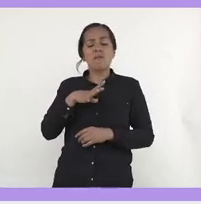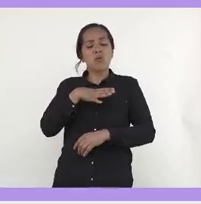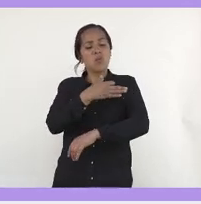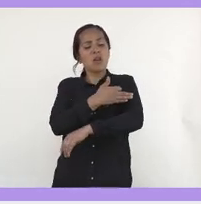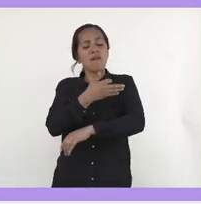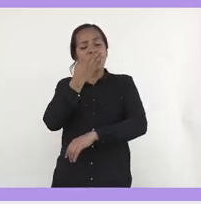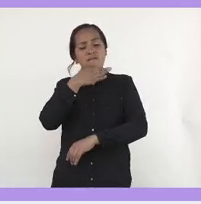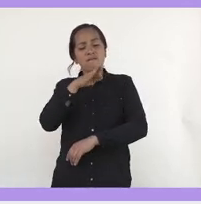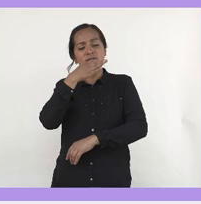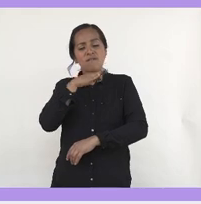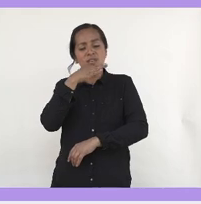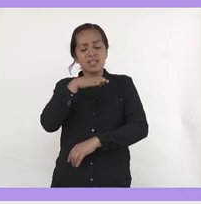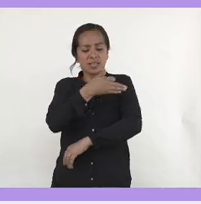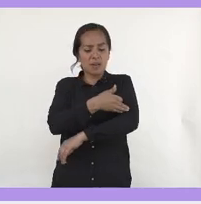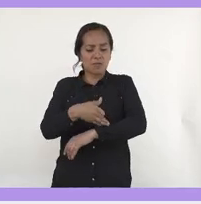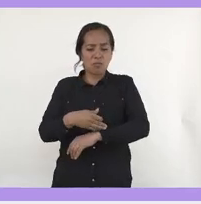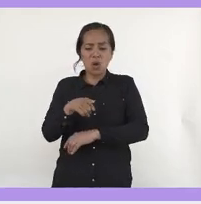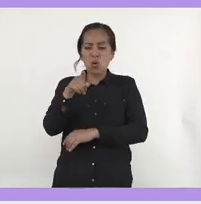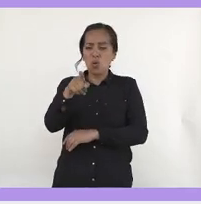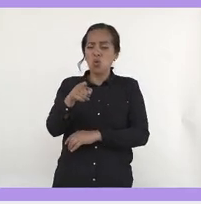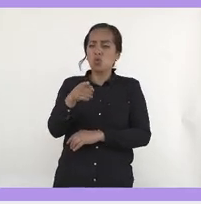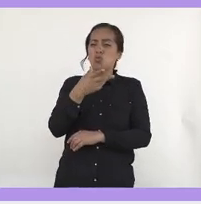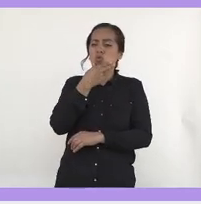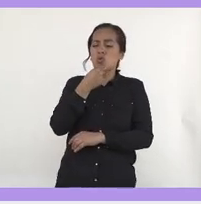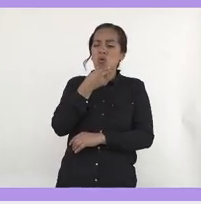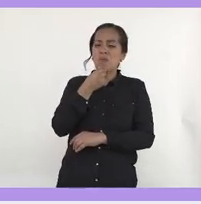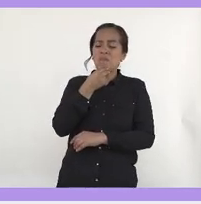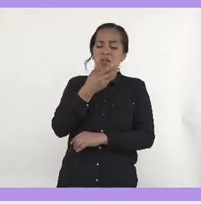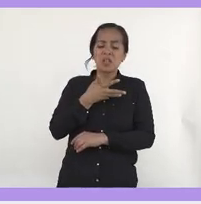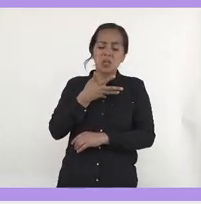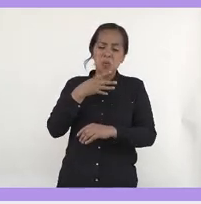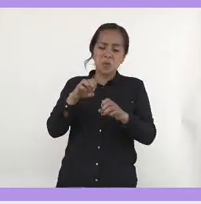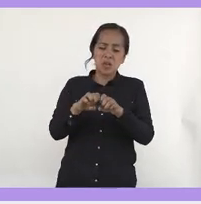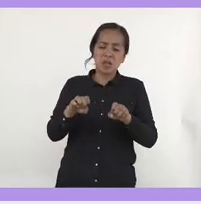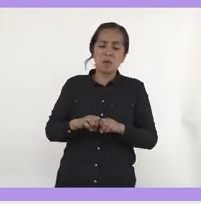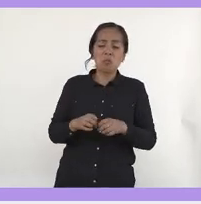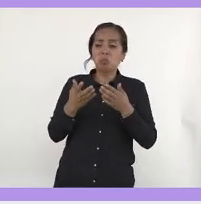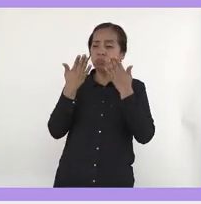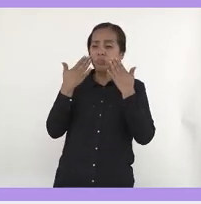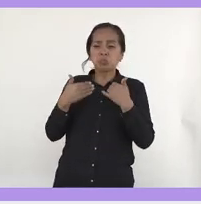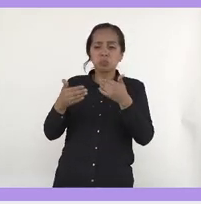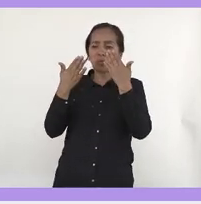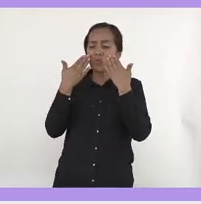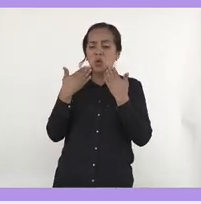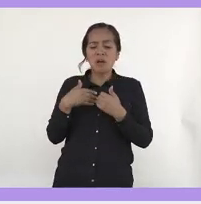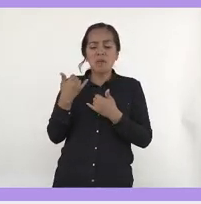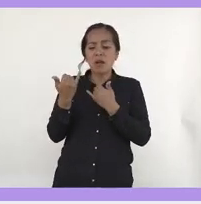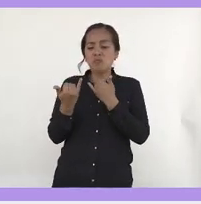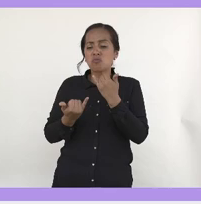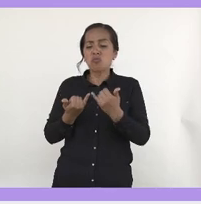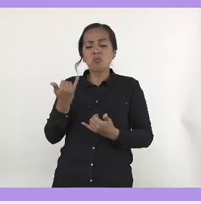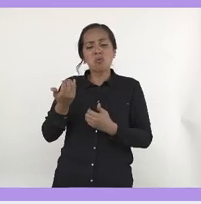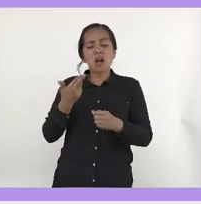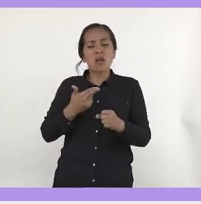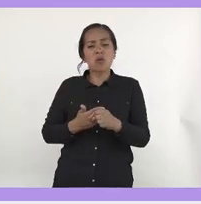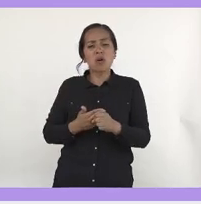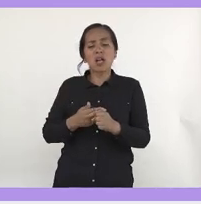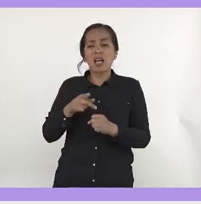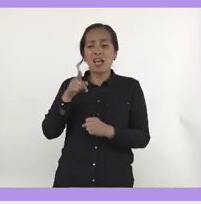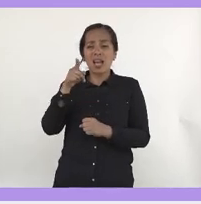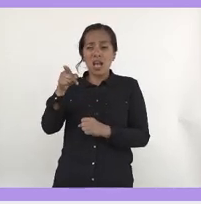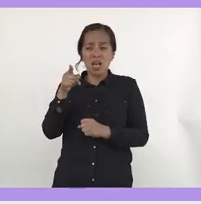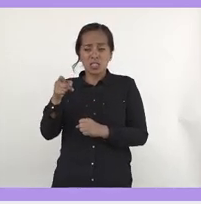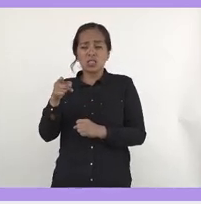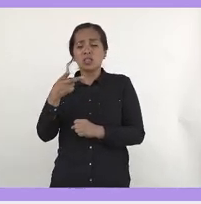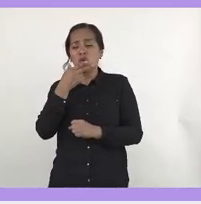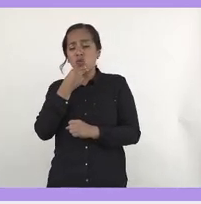un señor tenía un equipo y no tenía jugadoras eran juegos nacionales eliminatoria el señor le rogó